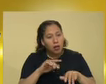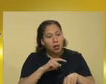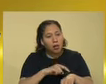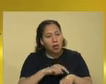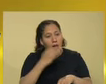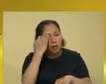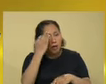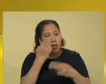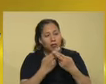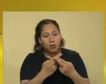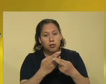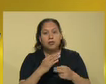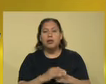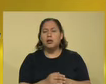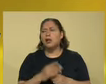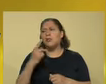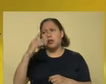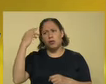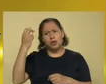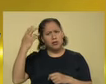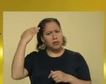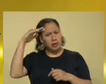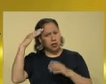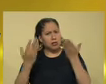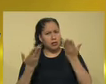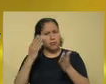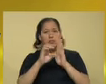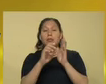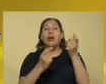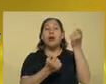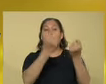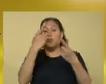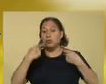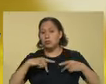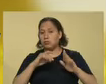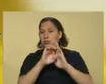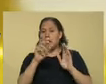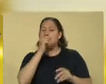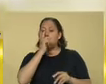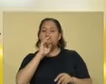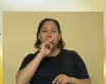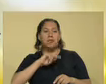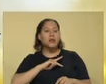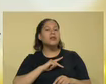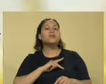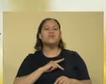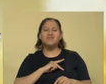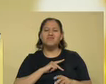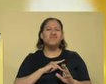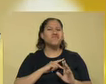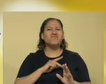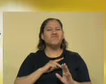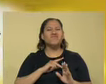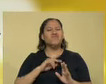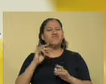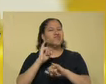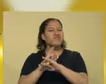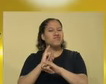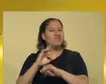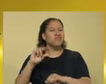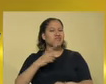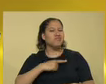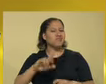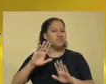tiempo. Pero eso es hasta cierta edad, ¿no? Porque de repente las personas, por ejemplo, mis papás, ellos sí están como muy desconectados todavía